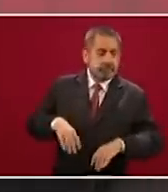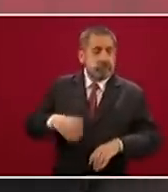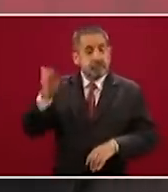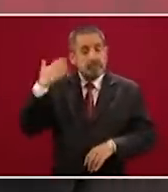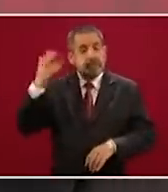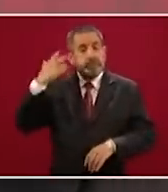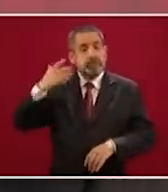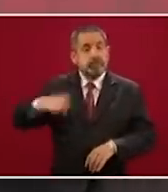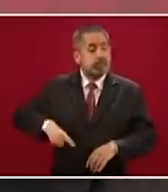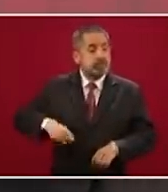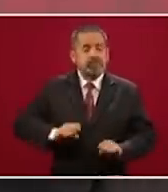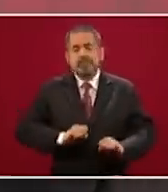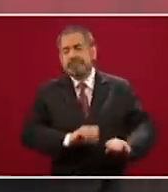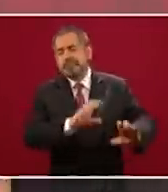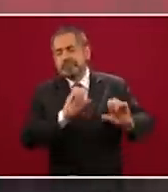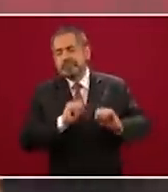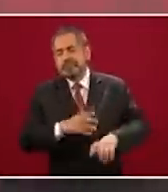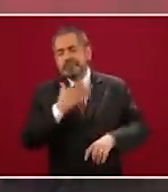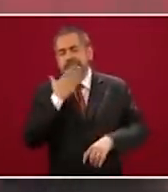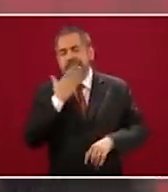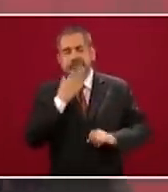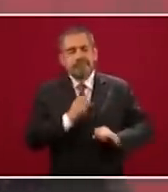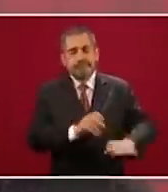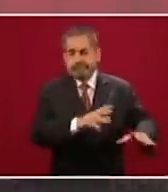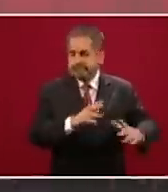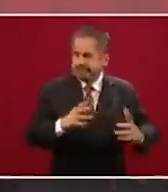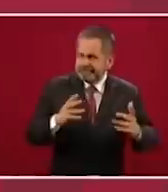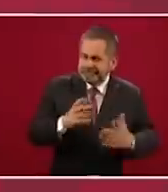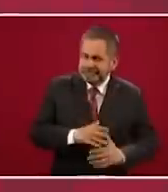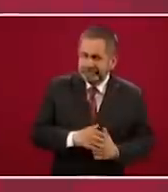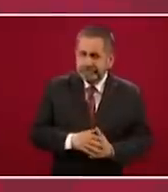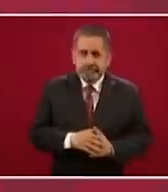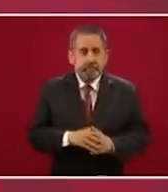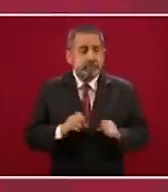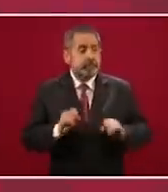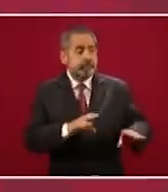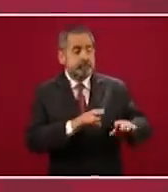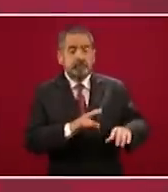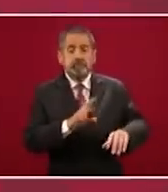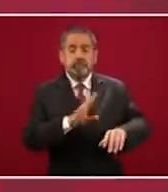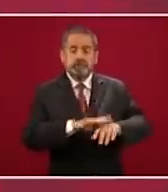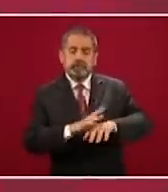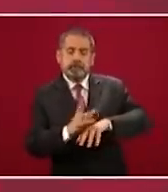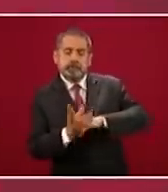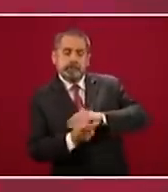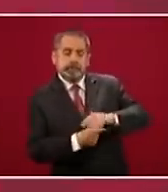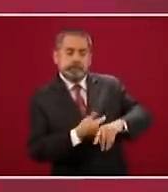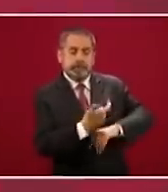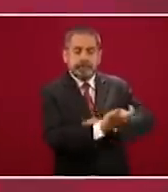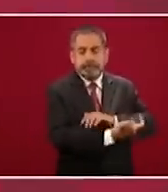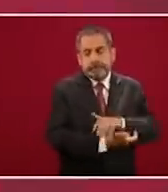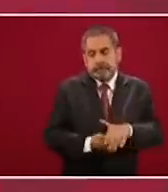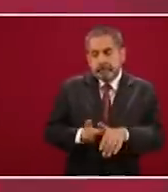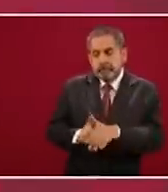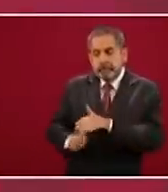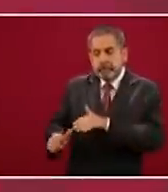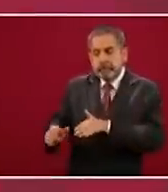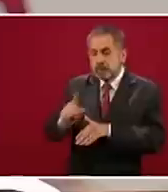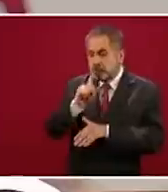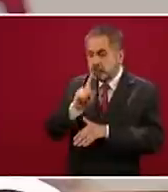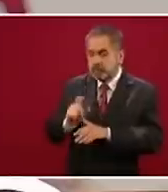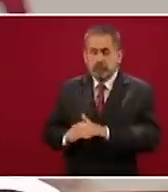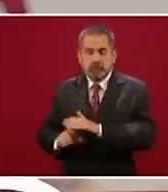permitía, porque ellos ayudaban, financiaban a partidos, a candidatos.